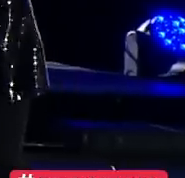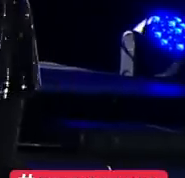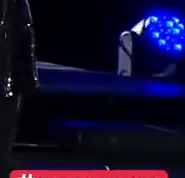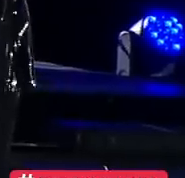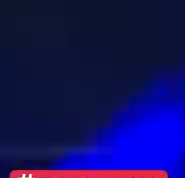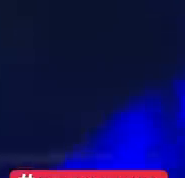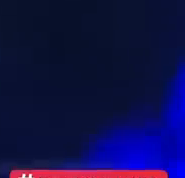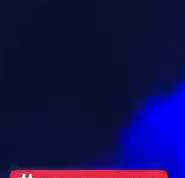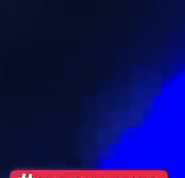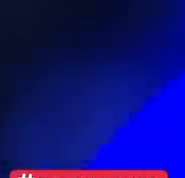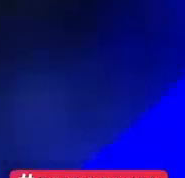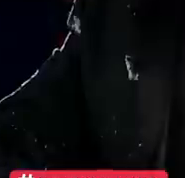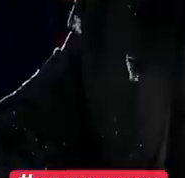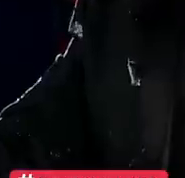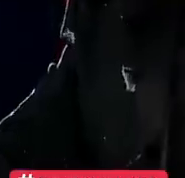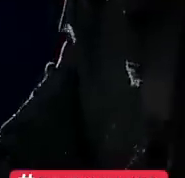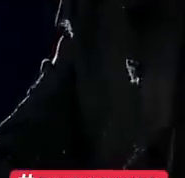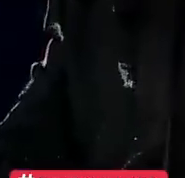Gracias.